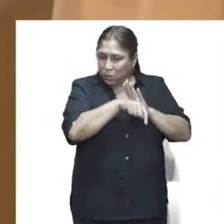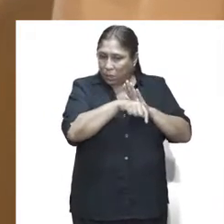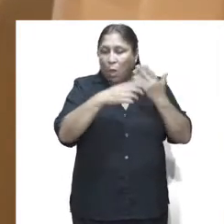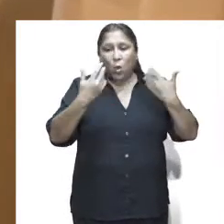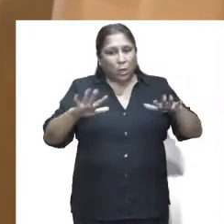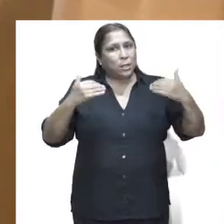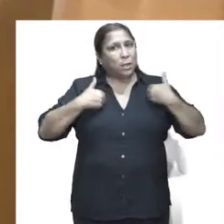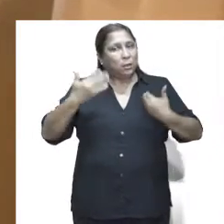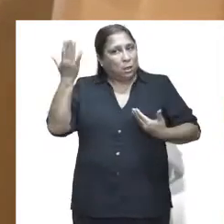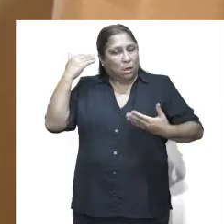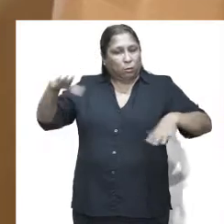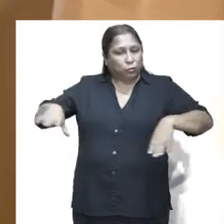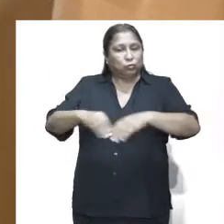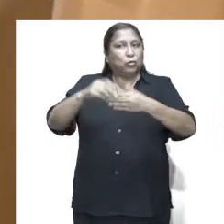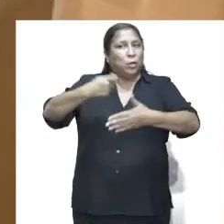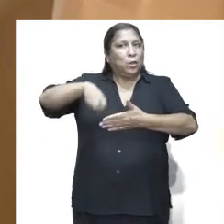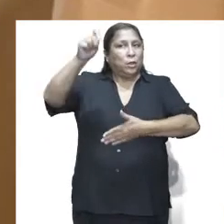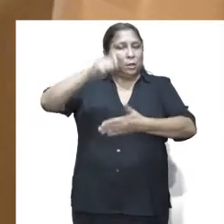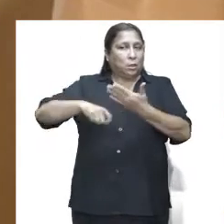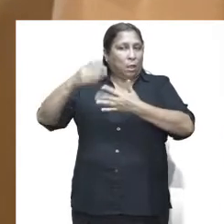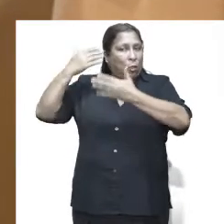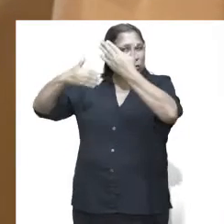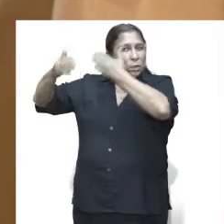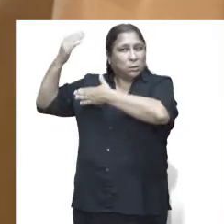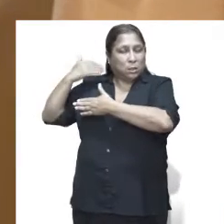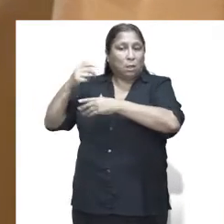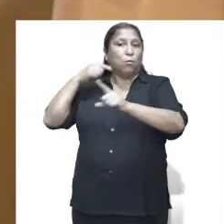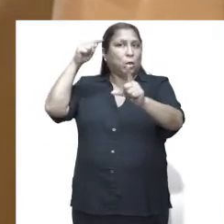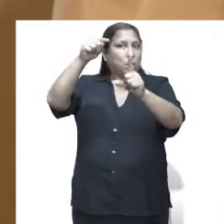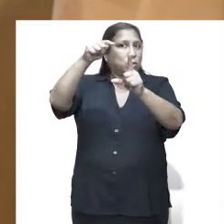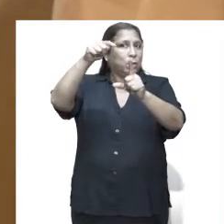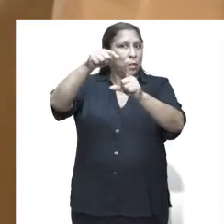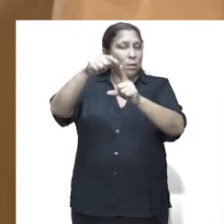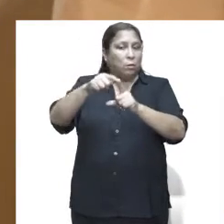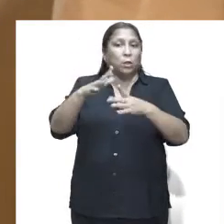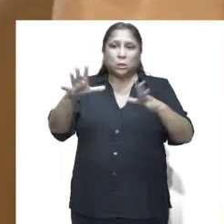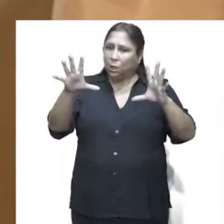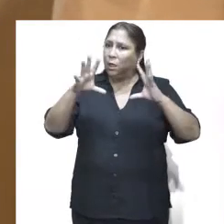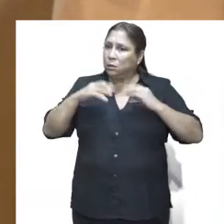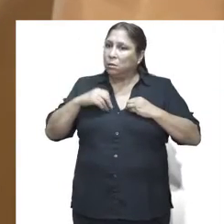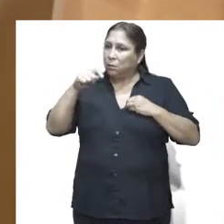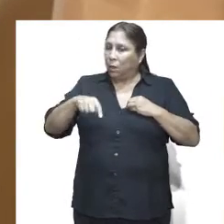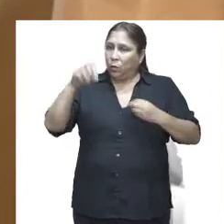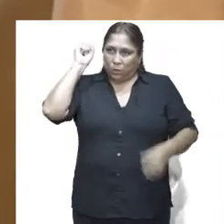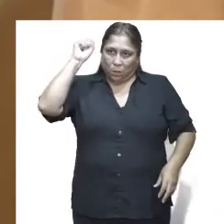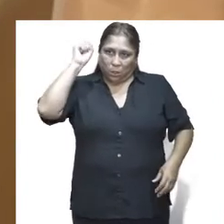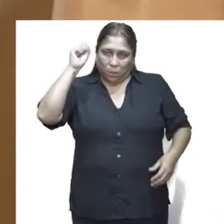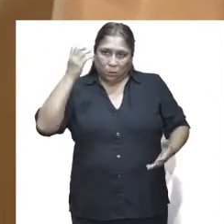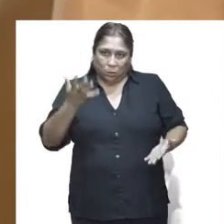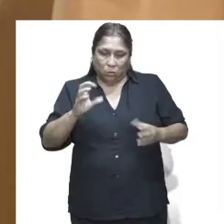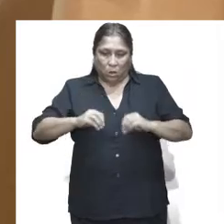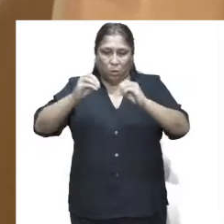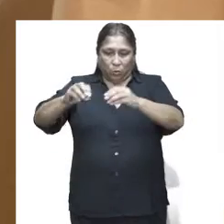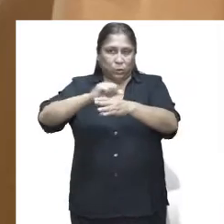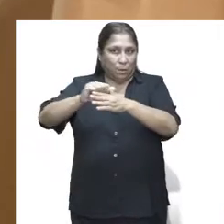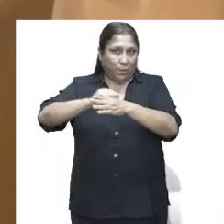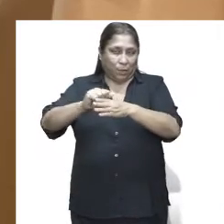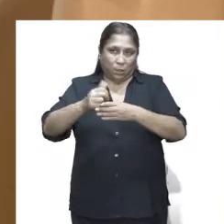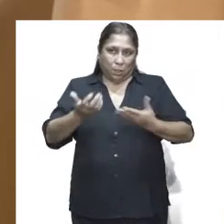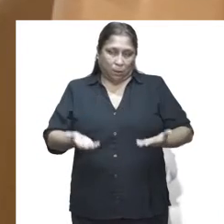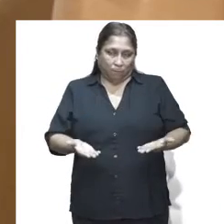teníamos tratados vigentes desde hace tiempo en ese sentido, que se les ha reconocido esta capacidad de ejercicio de estos derechos,